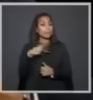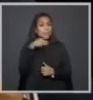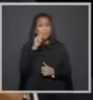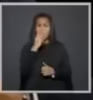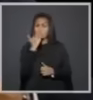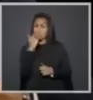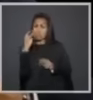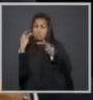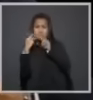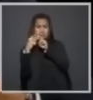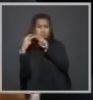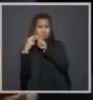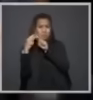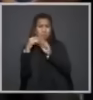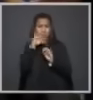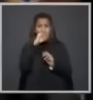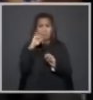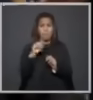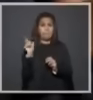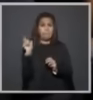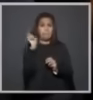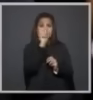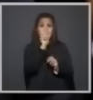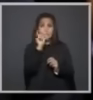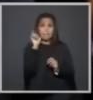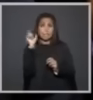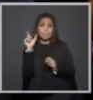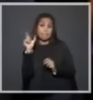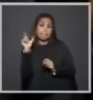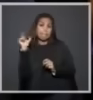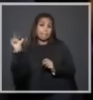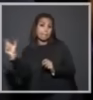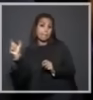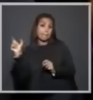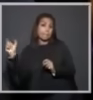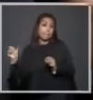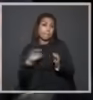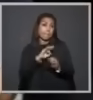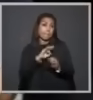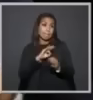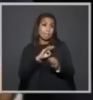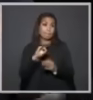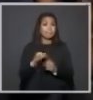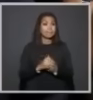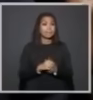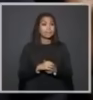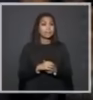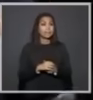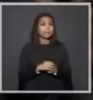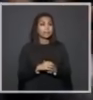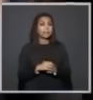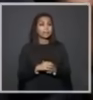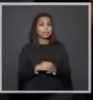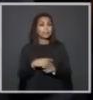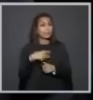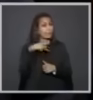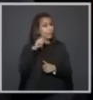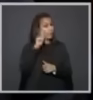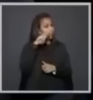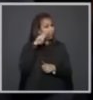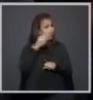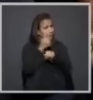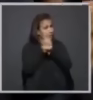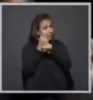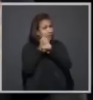violencia. Pagamos los costos, pero no se derramó sangre,